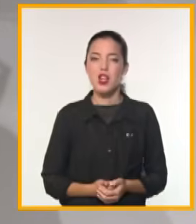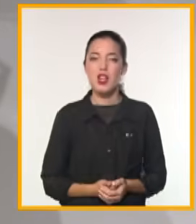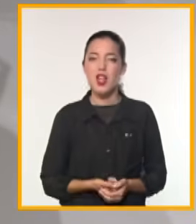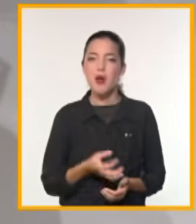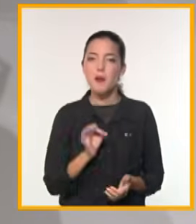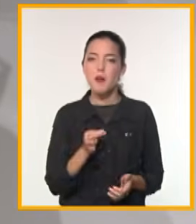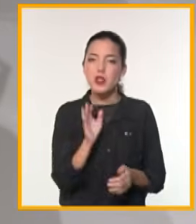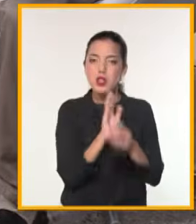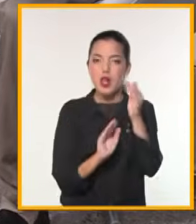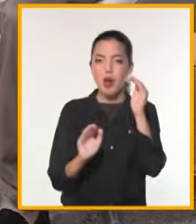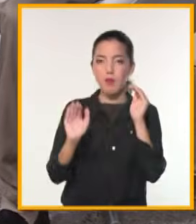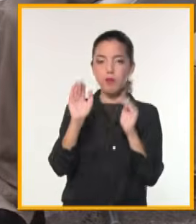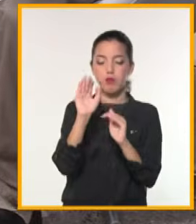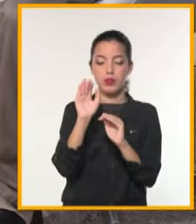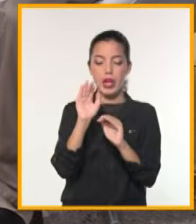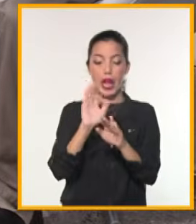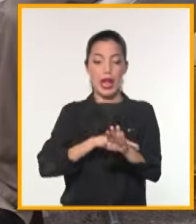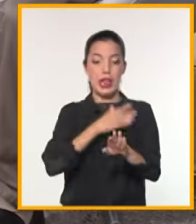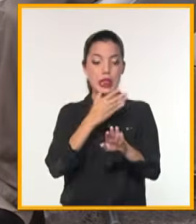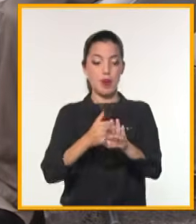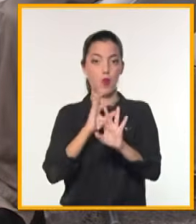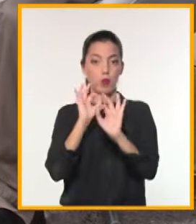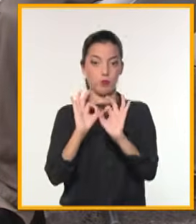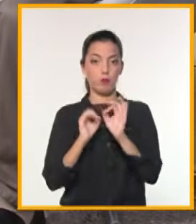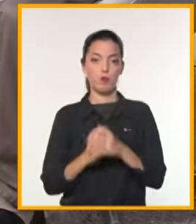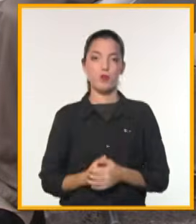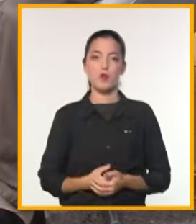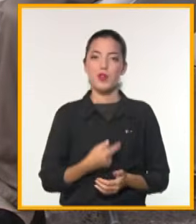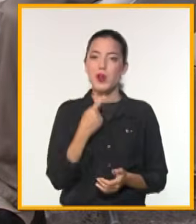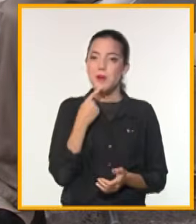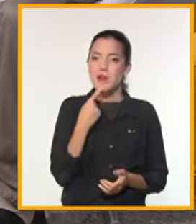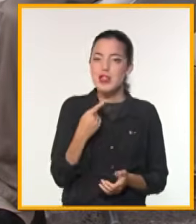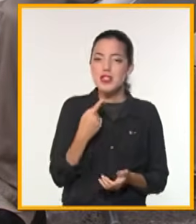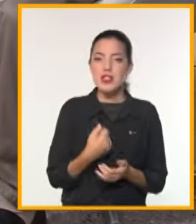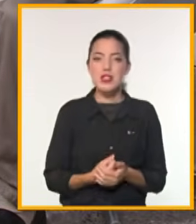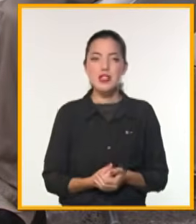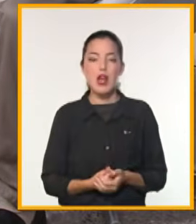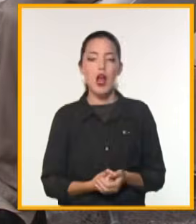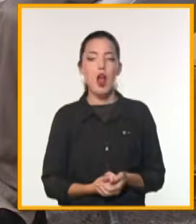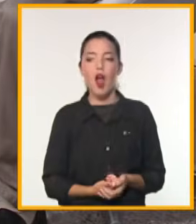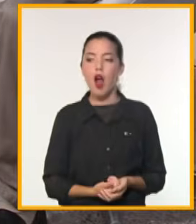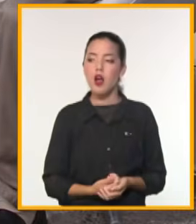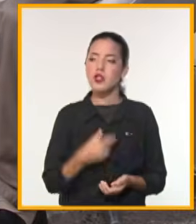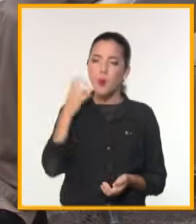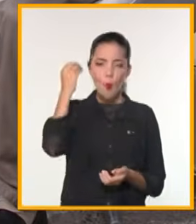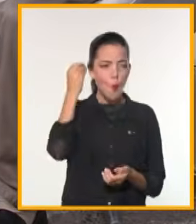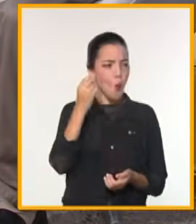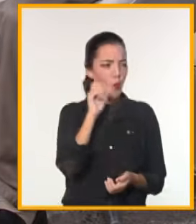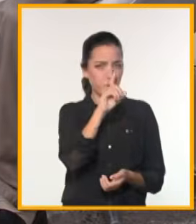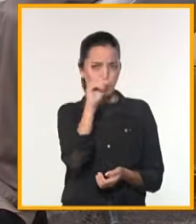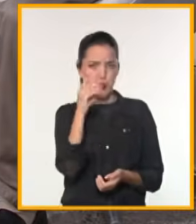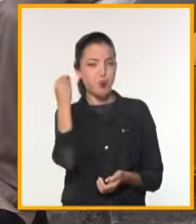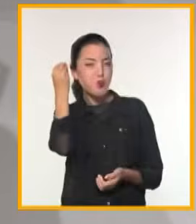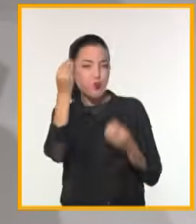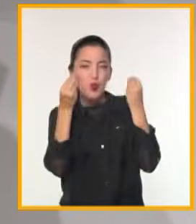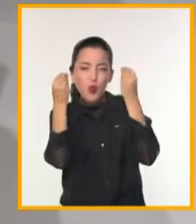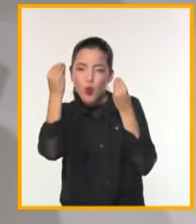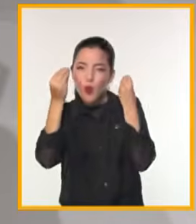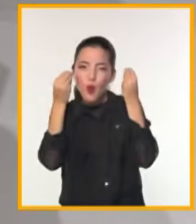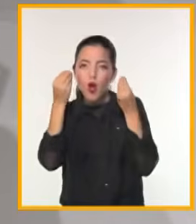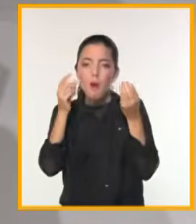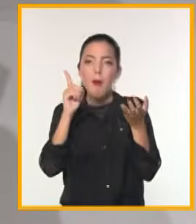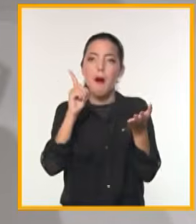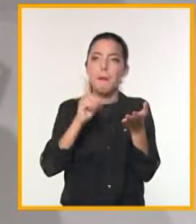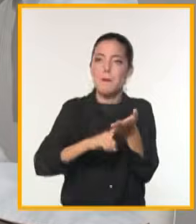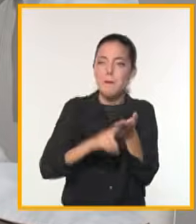adquirimos las hijas después. Así mismo. Porque me dicen que está pendiente, papá comió, papá hizo, y los regaña a menudo.